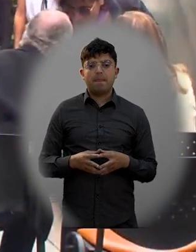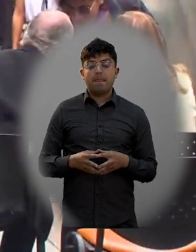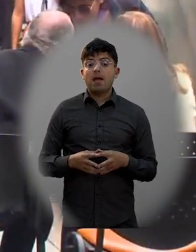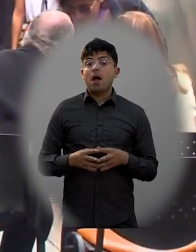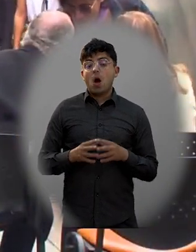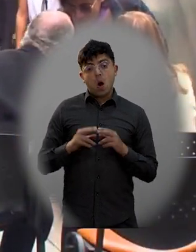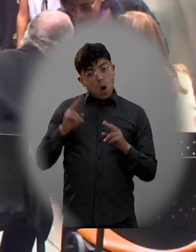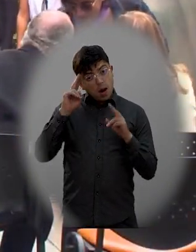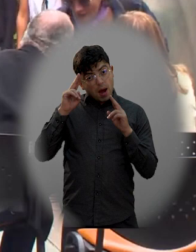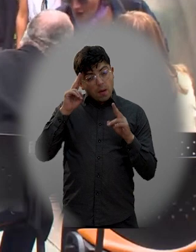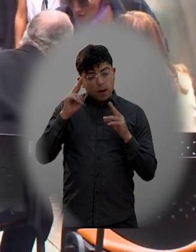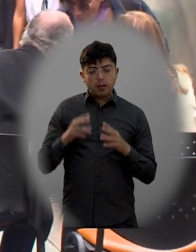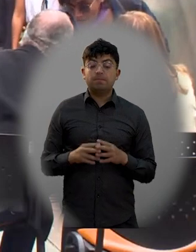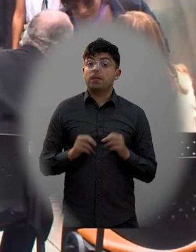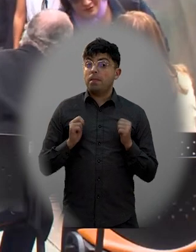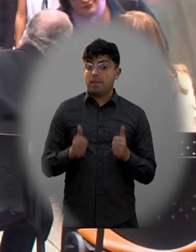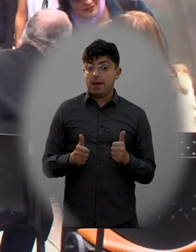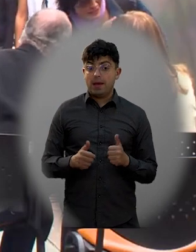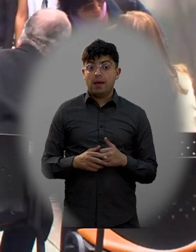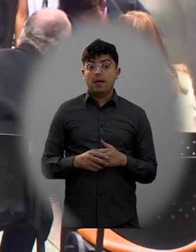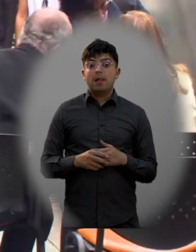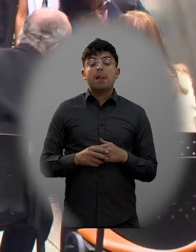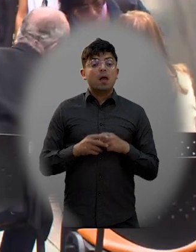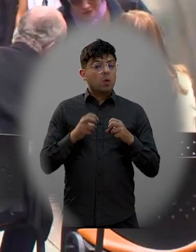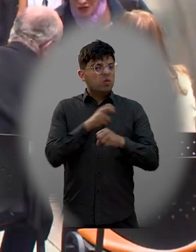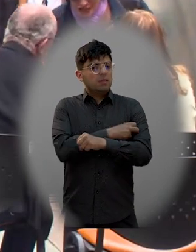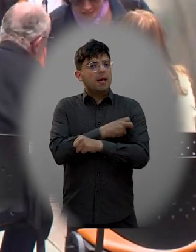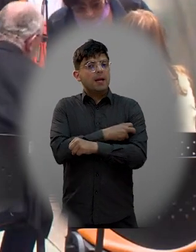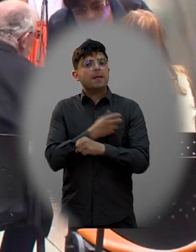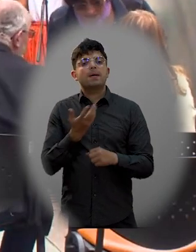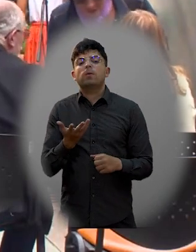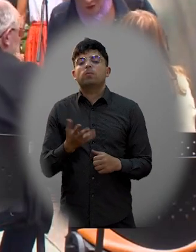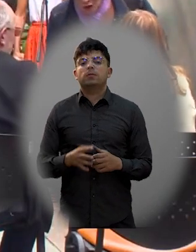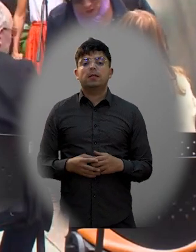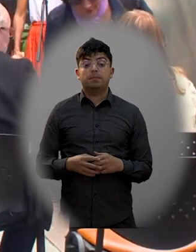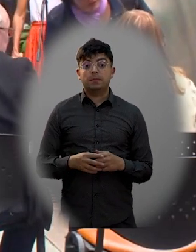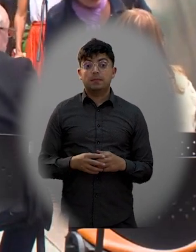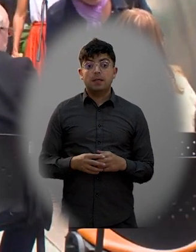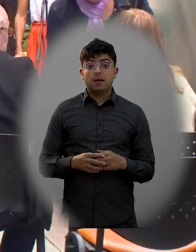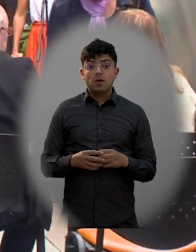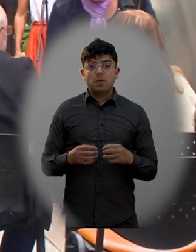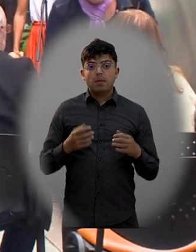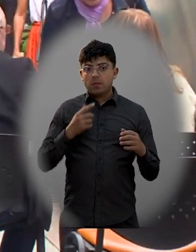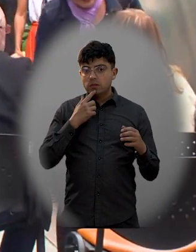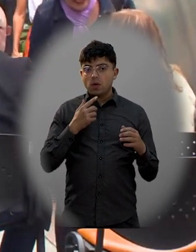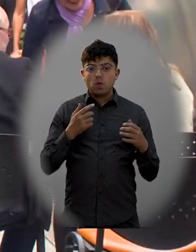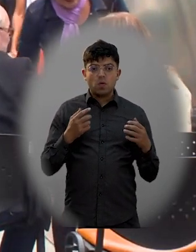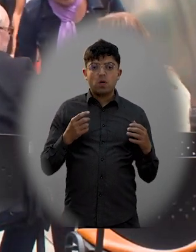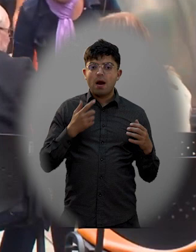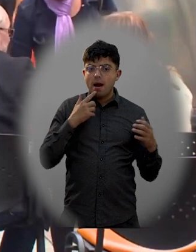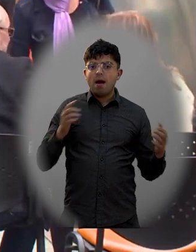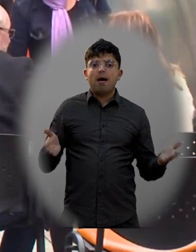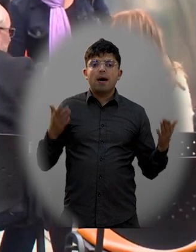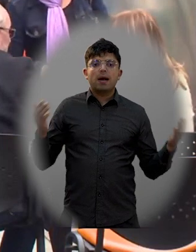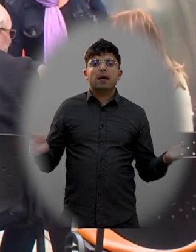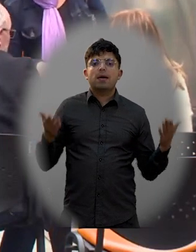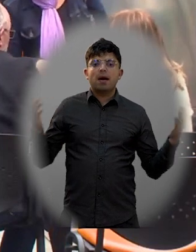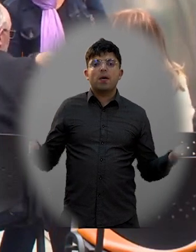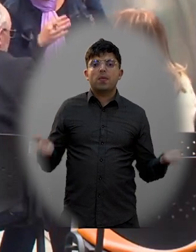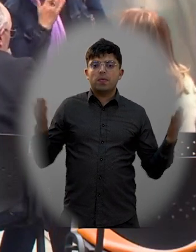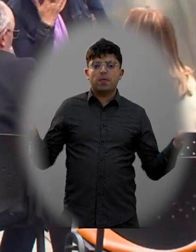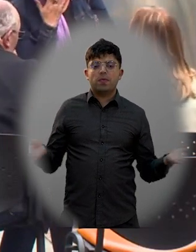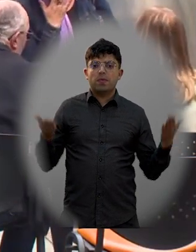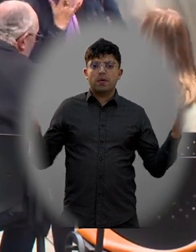Hola, hola, hola. Bueno, ¿cómo está la energía? Vamos a elevar. ¡Arriba, arriba, arriba la